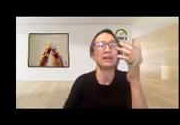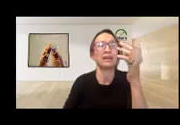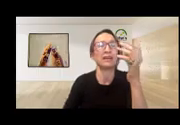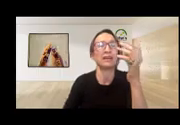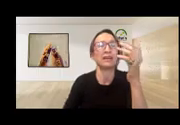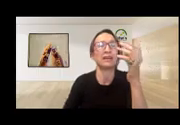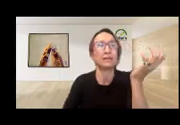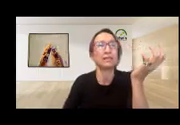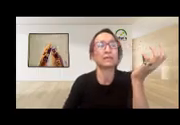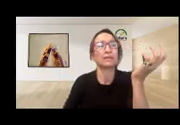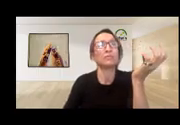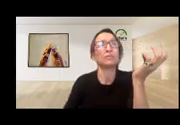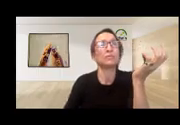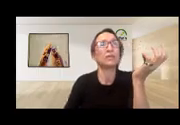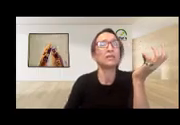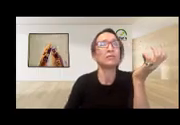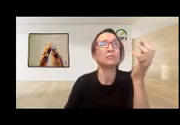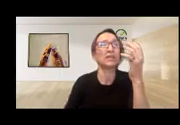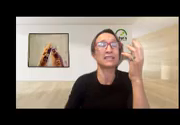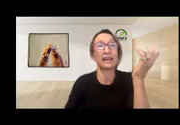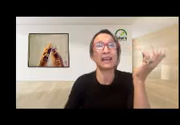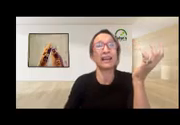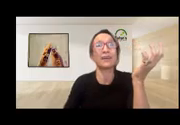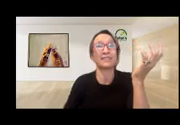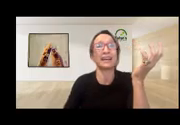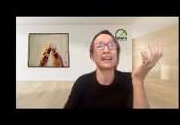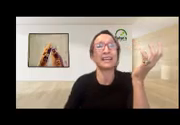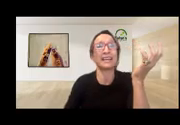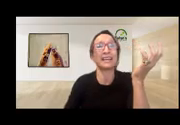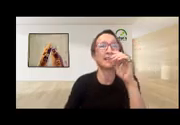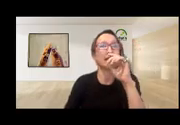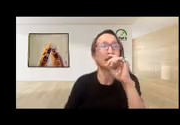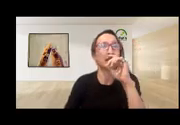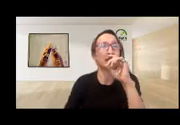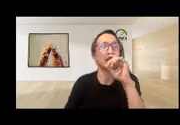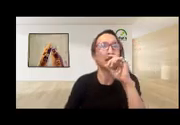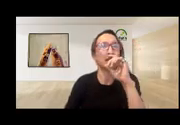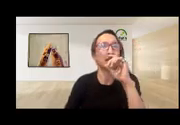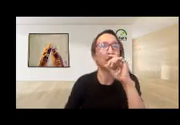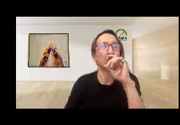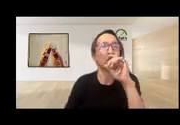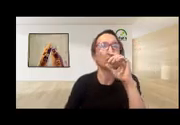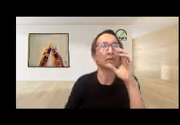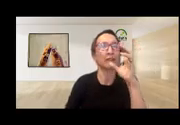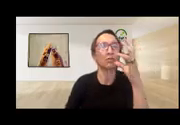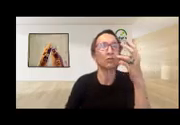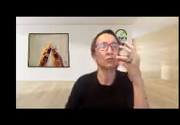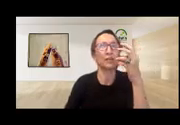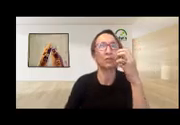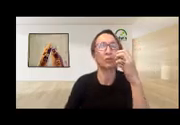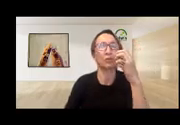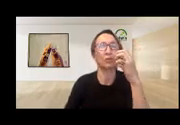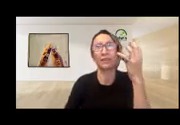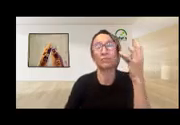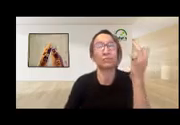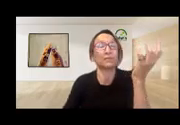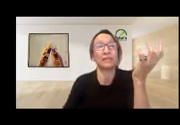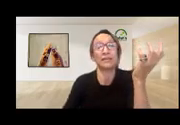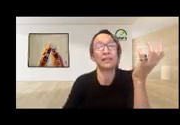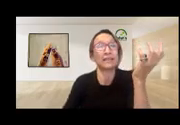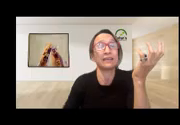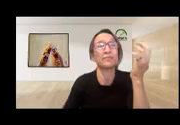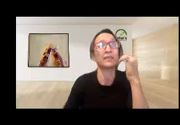había momentos en que era realmente muy desagradable estar ahí y como, ¿verdad? Con unos fuertes